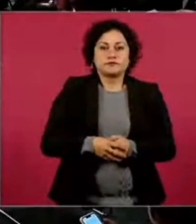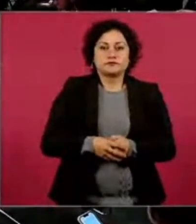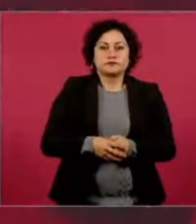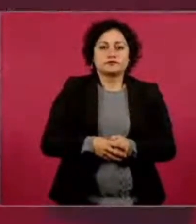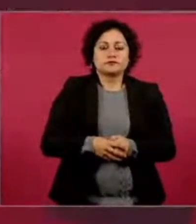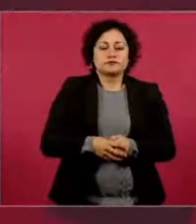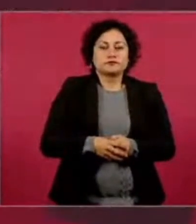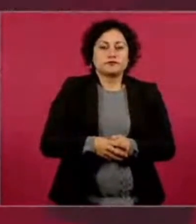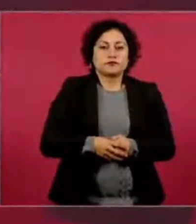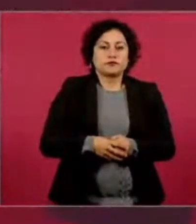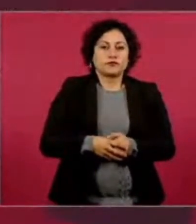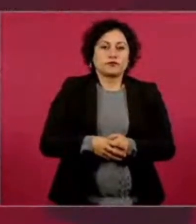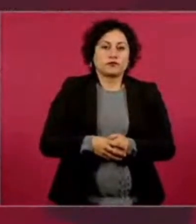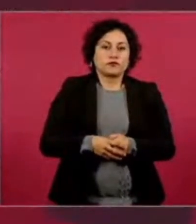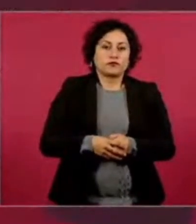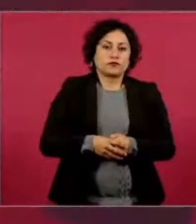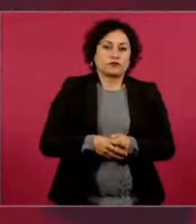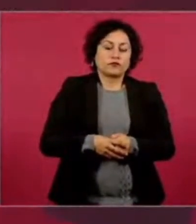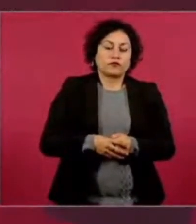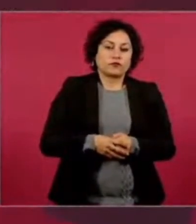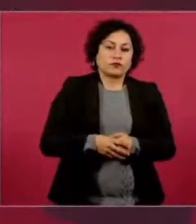políticos, ¿no?,